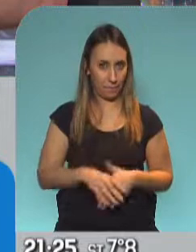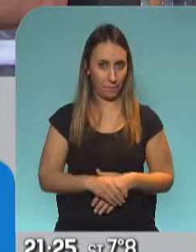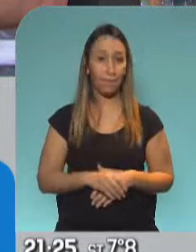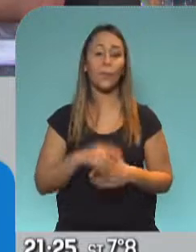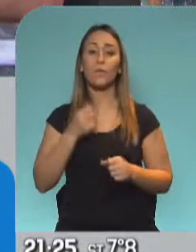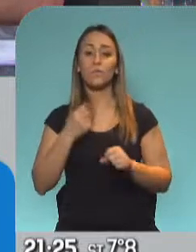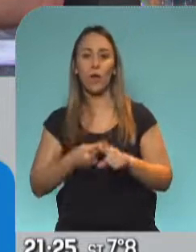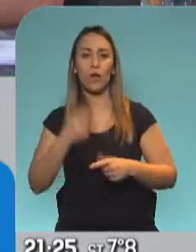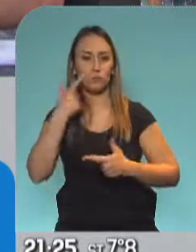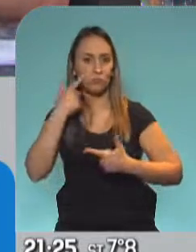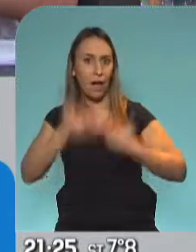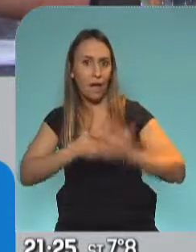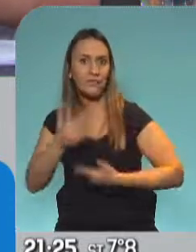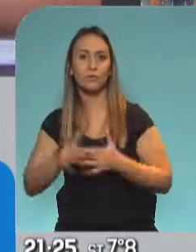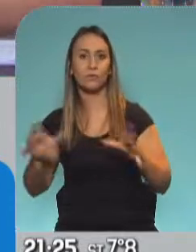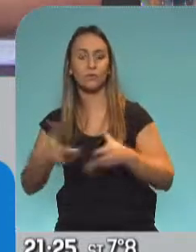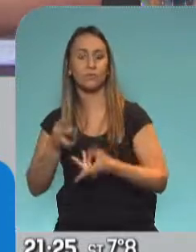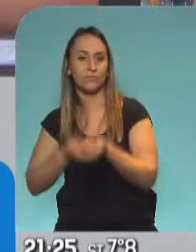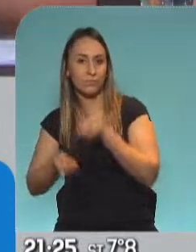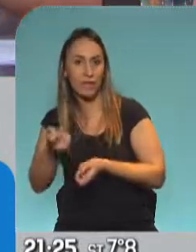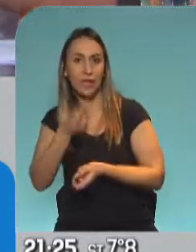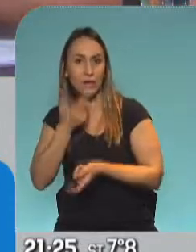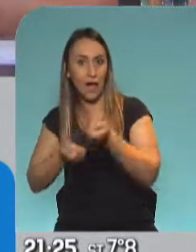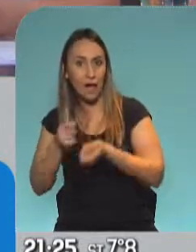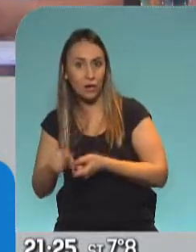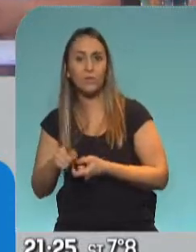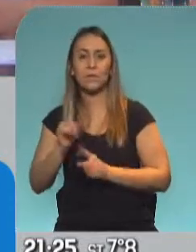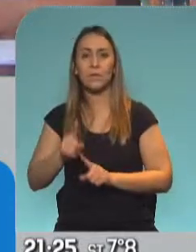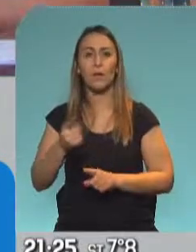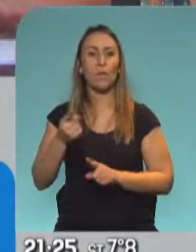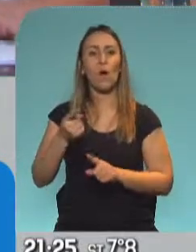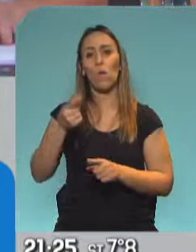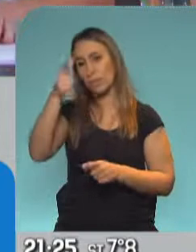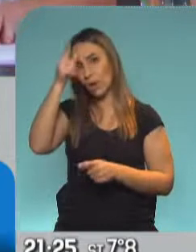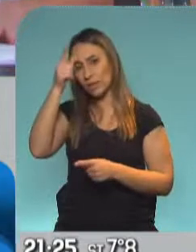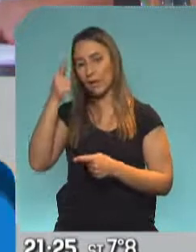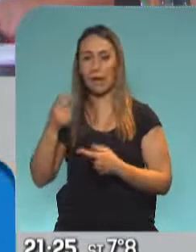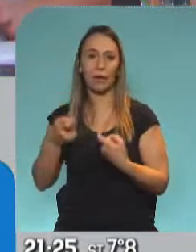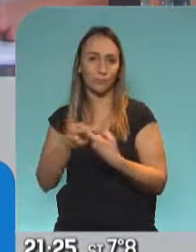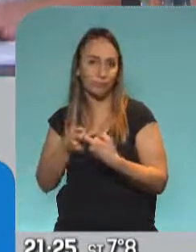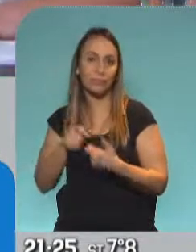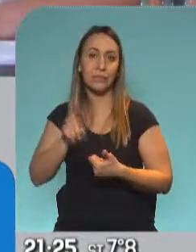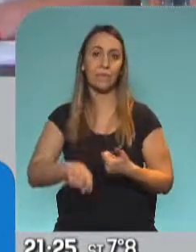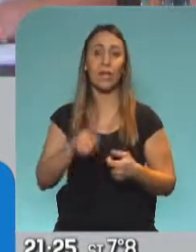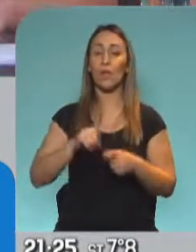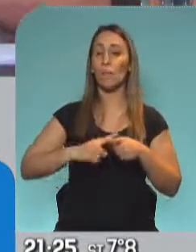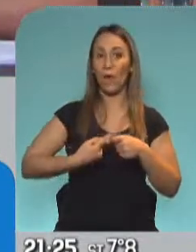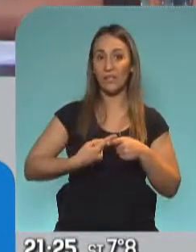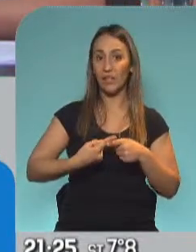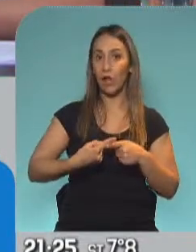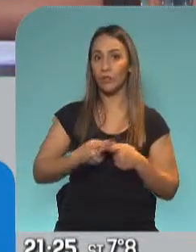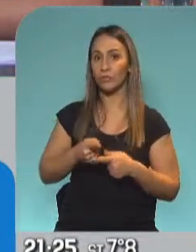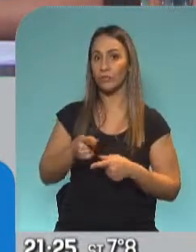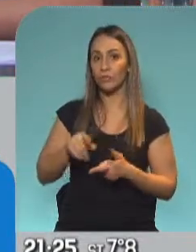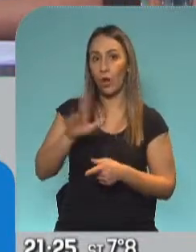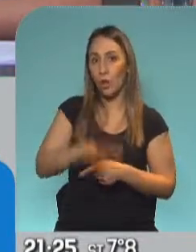de los cárteles mexicanos, del narco mexicano, complicidad de la policía y complicidad de las autoridades también políticas del lugar que habrían